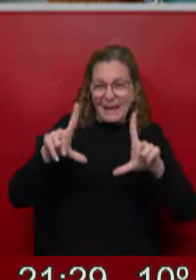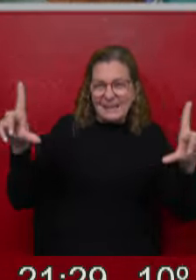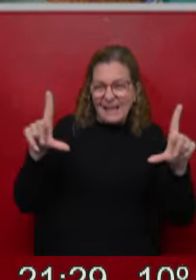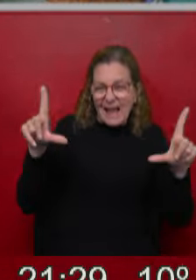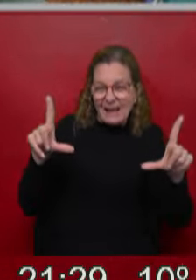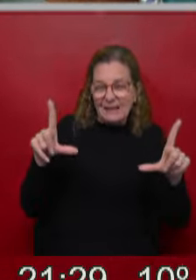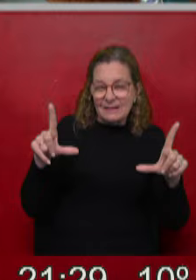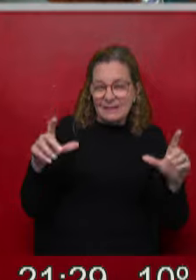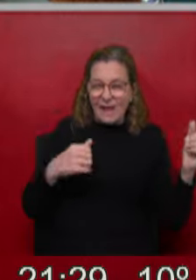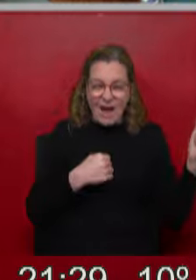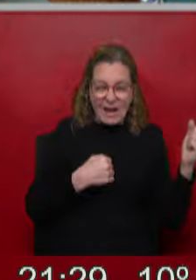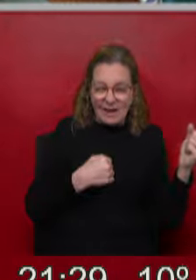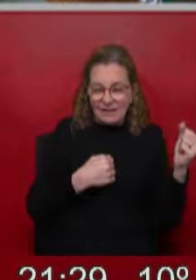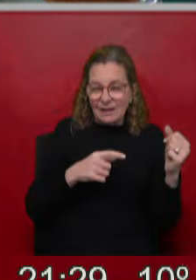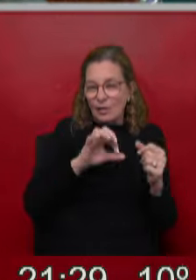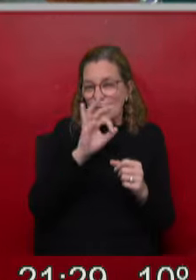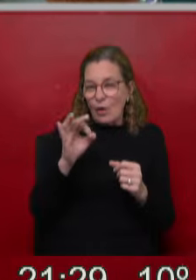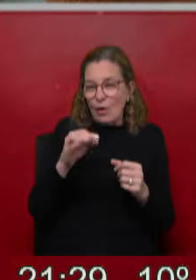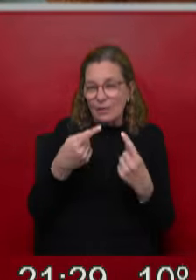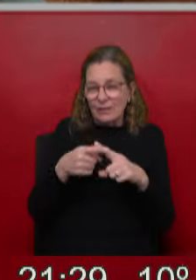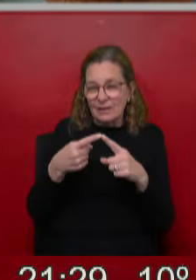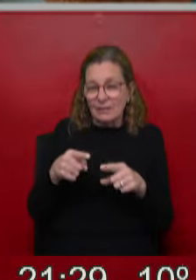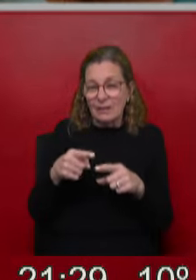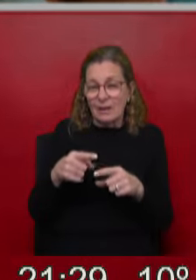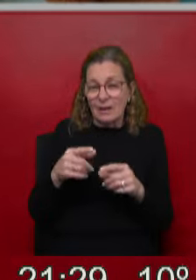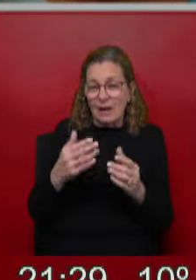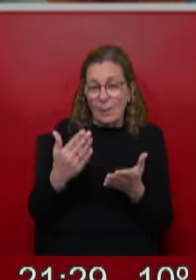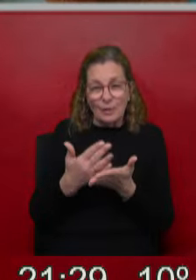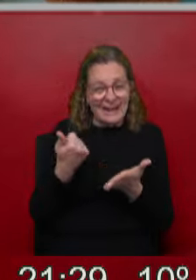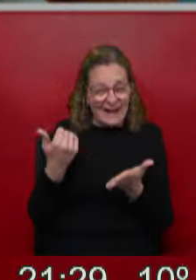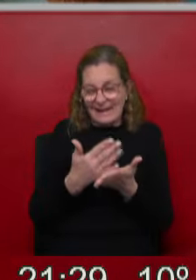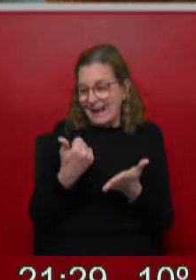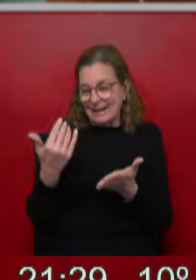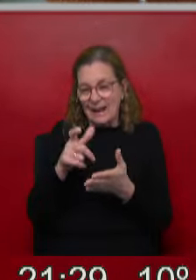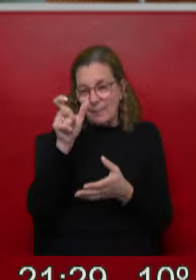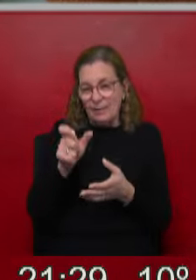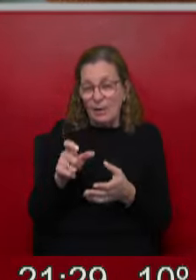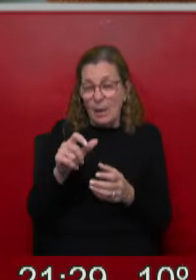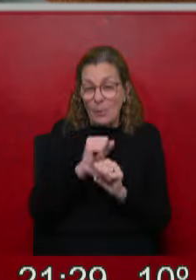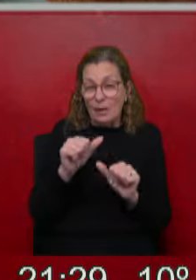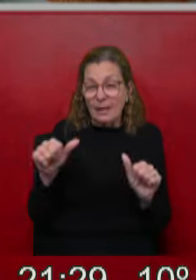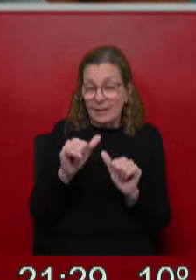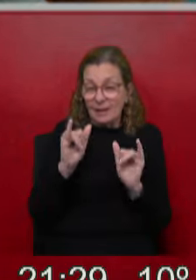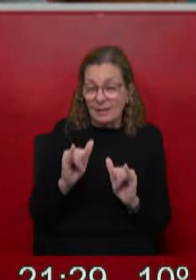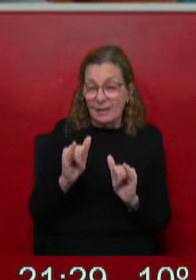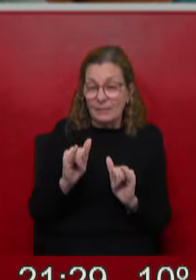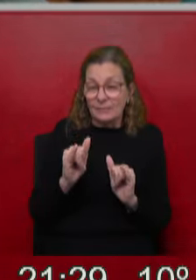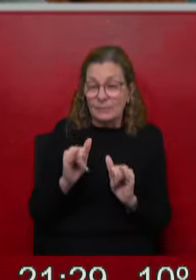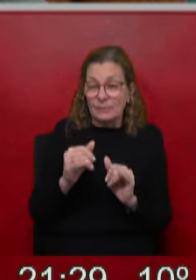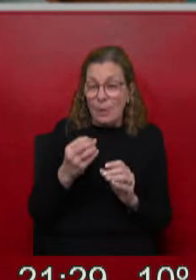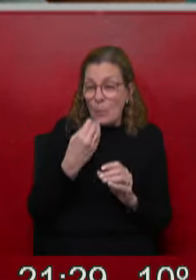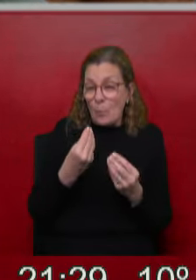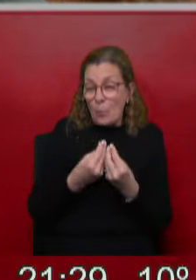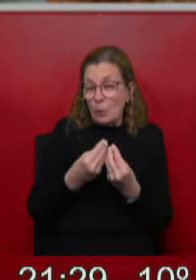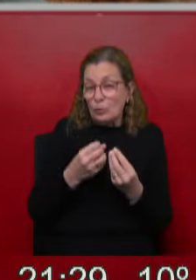unas bailarines y un instrumento, es al revés. A ver cómo lo puedo hacer. Y la verdad que lo puedes hacer. No puedo ser ni mucho mejor ni